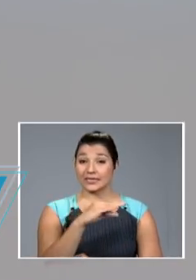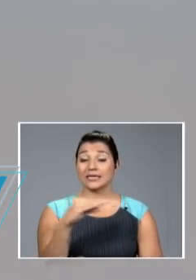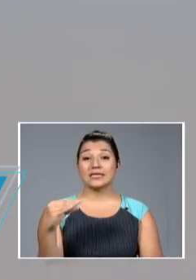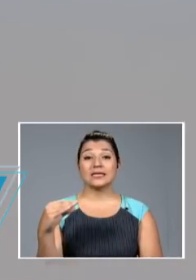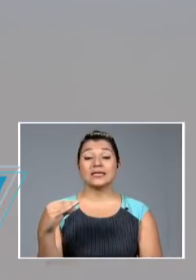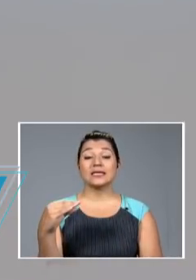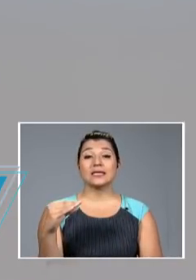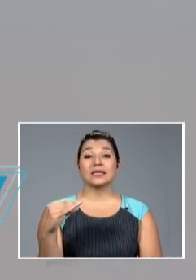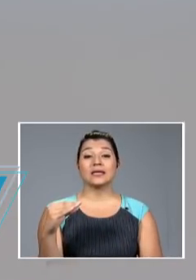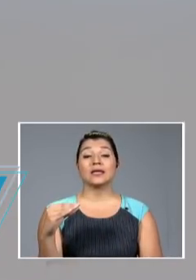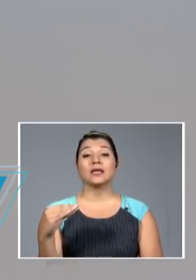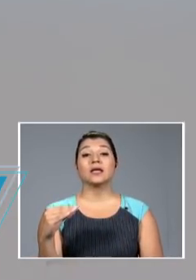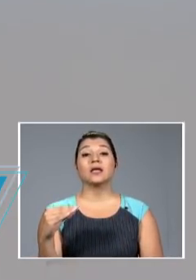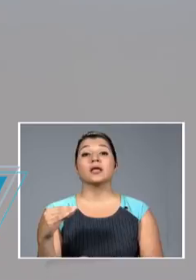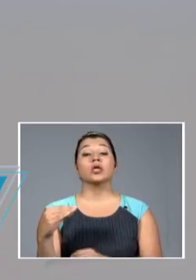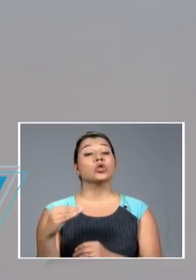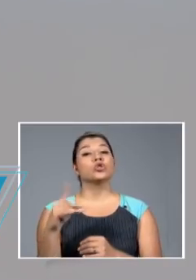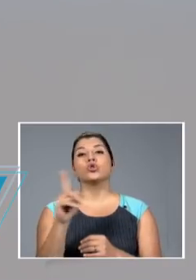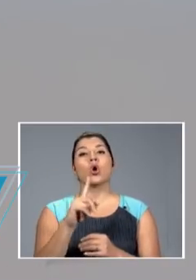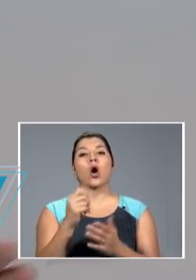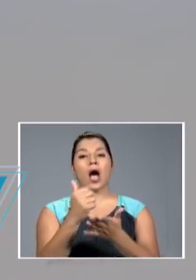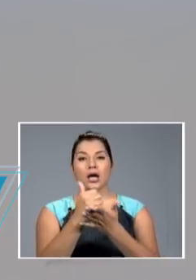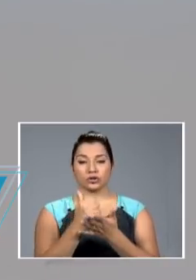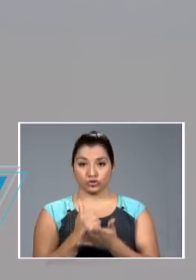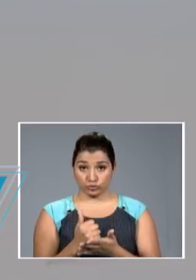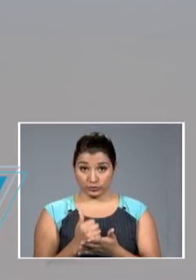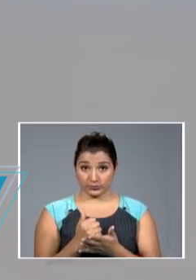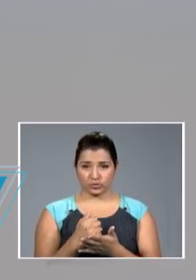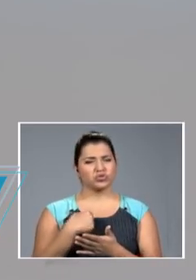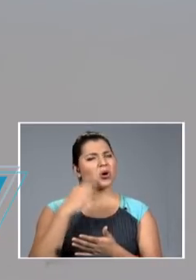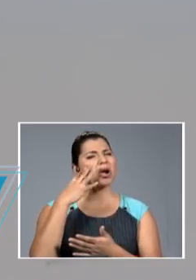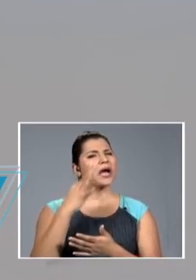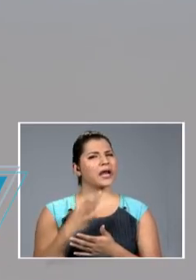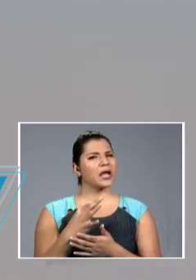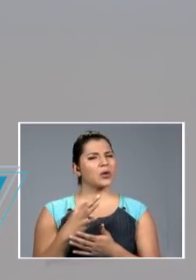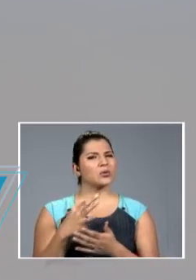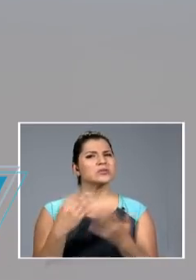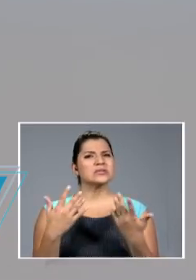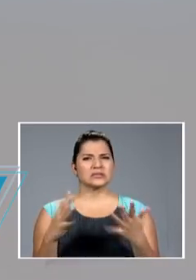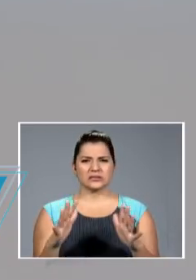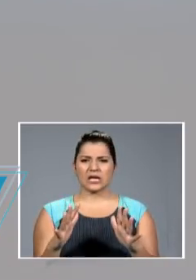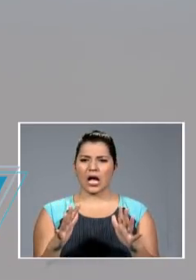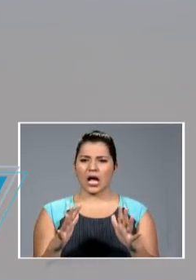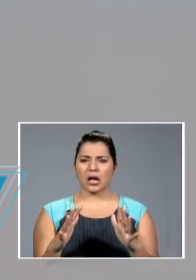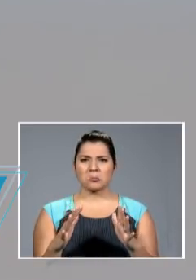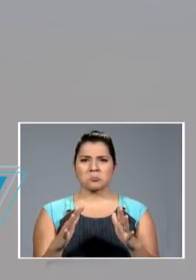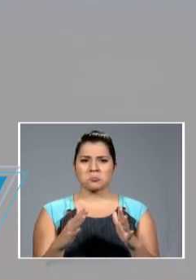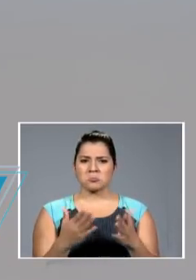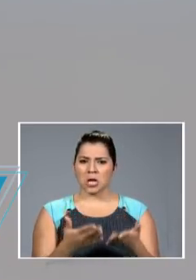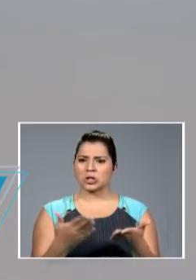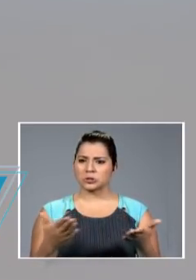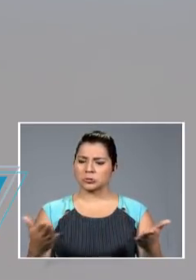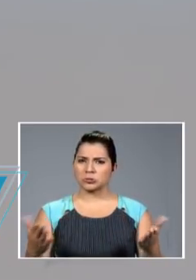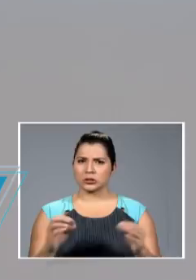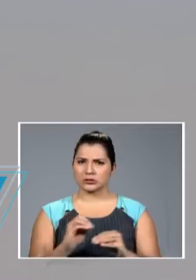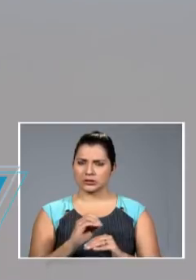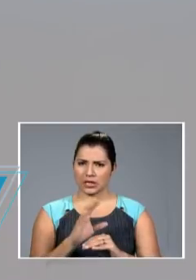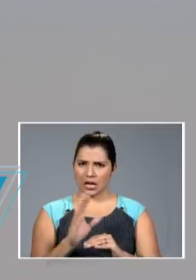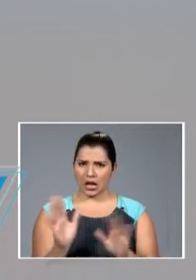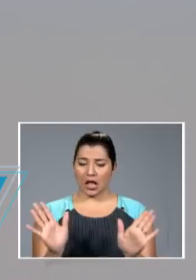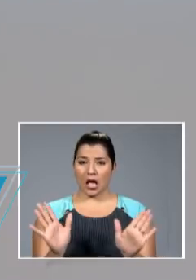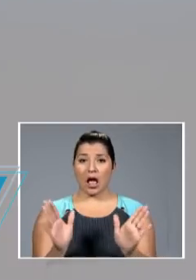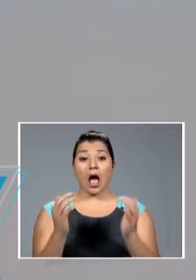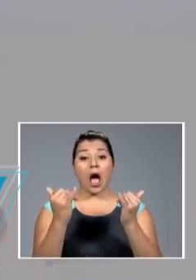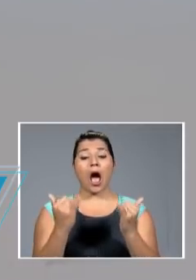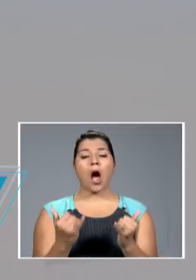necesariamente aporten a este debate. Yo creo que ya las cosas están bastante definidas. El tema ahora es